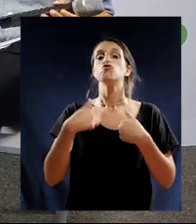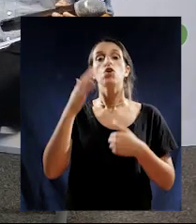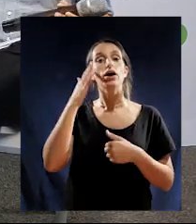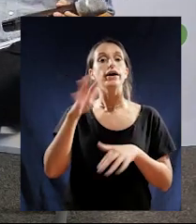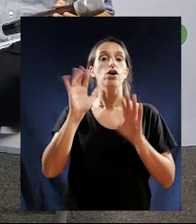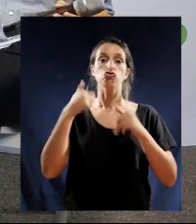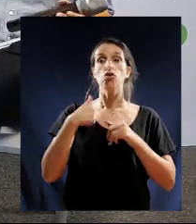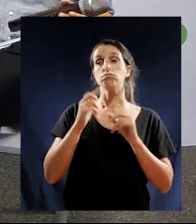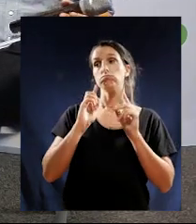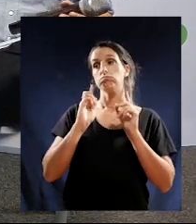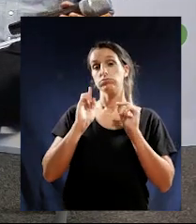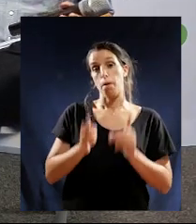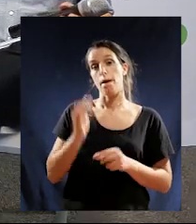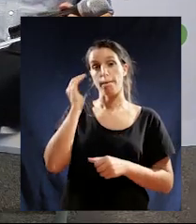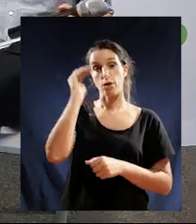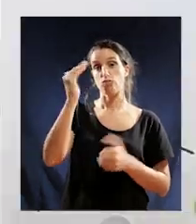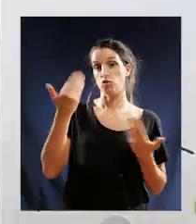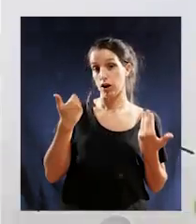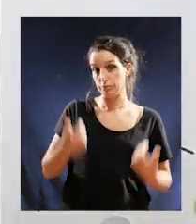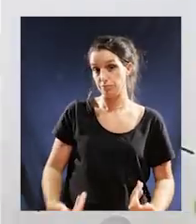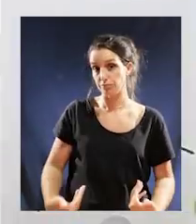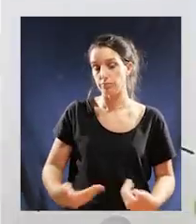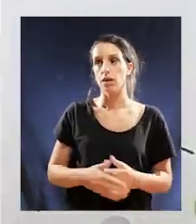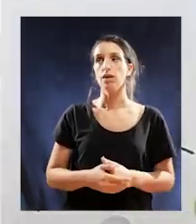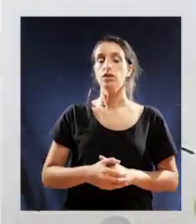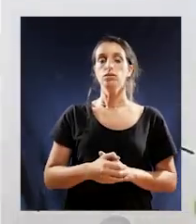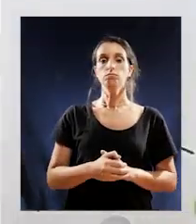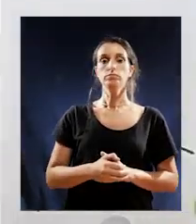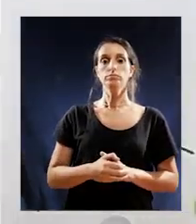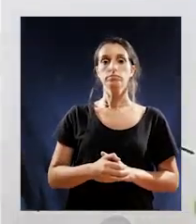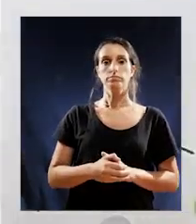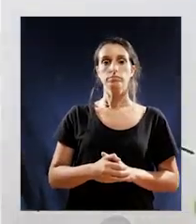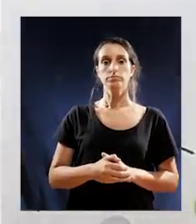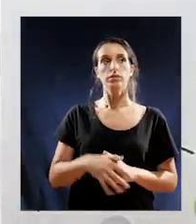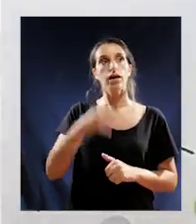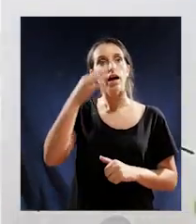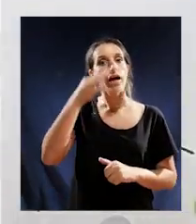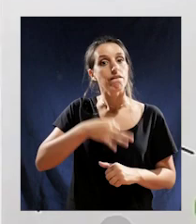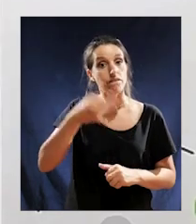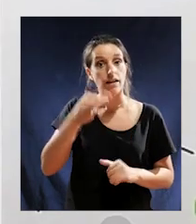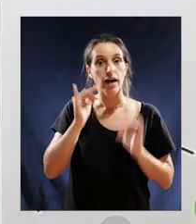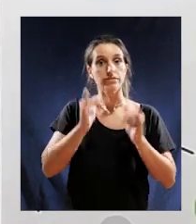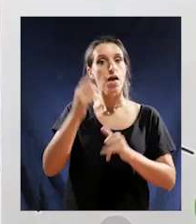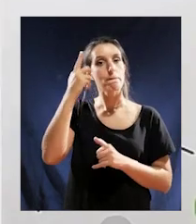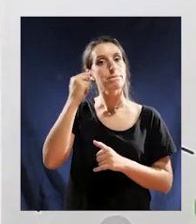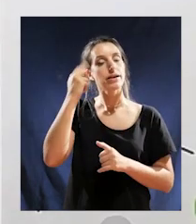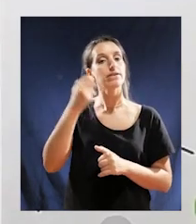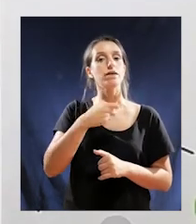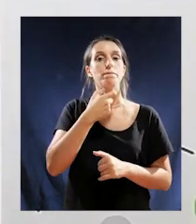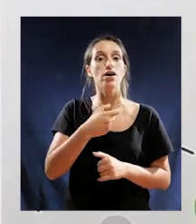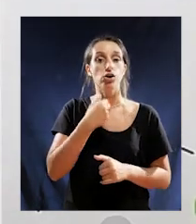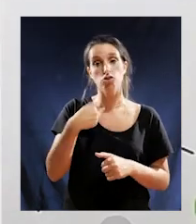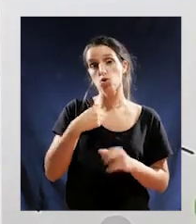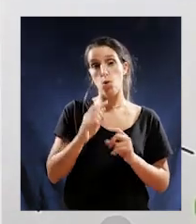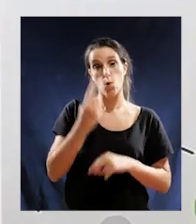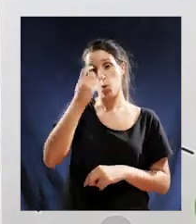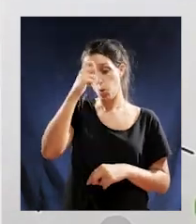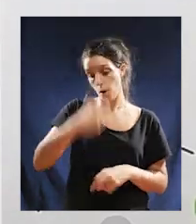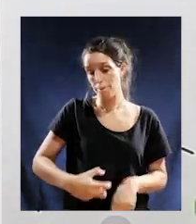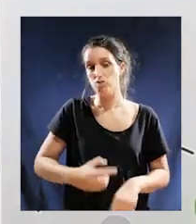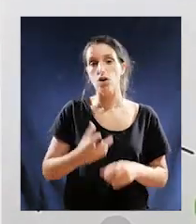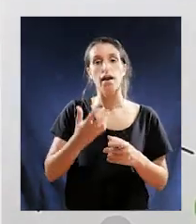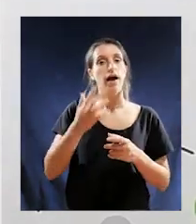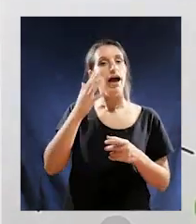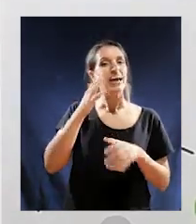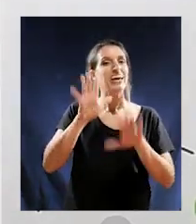bueno yo creo que ellos soy docente también este no es verdad que la experiencia pedagógica y yo soy una de las que